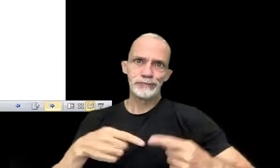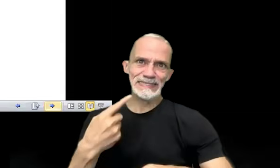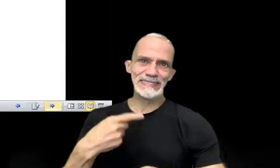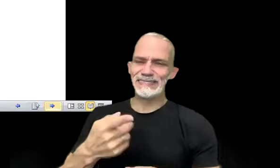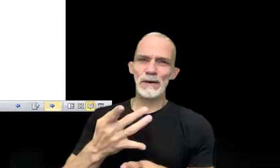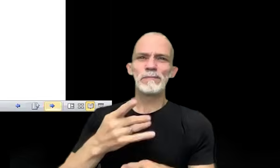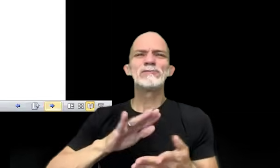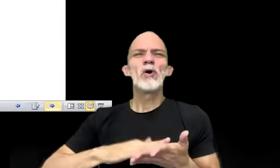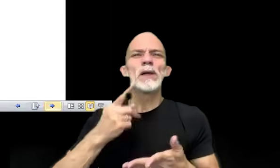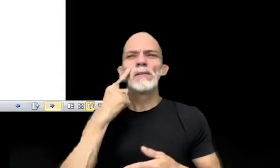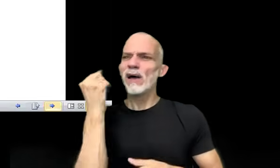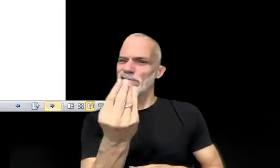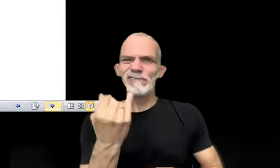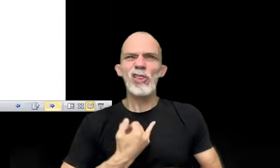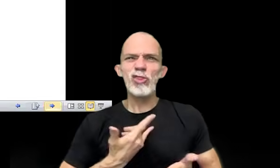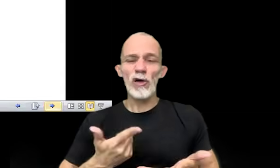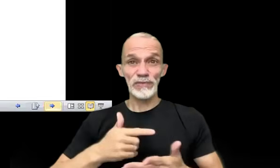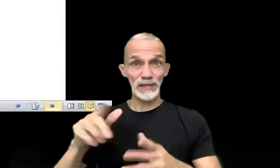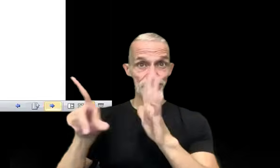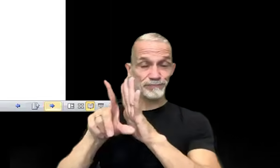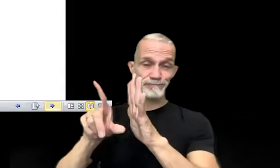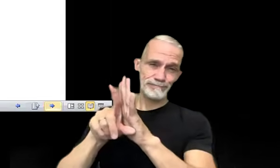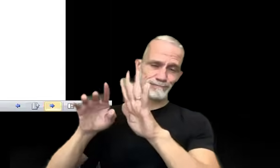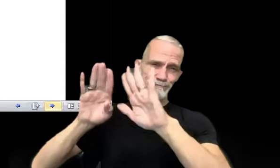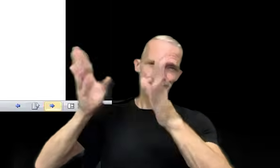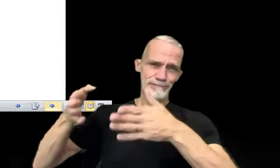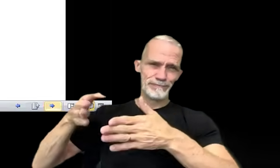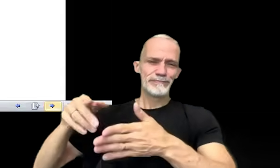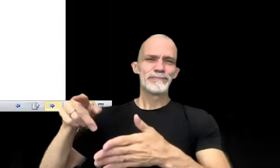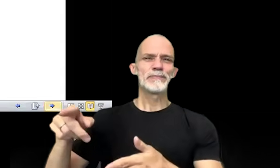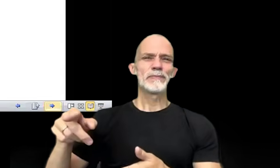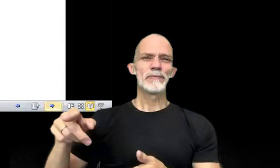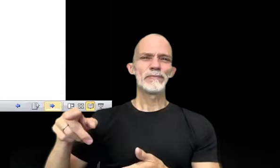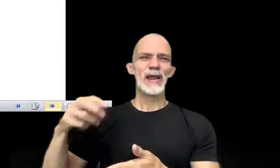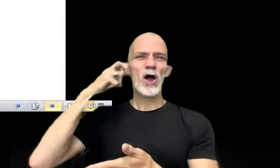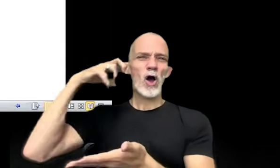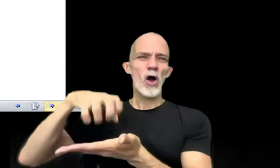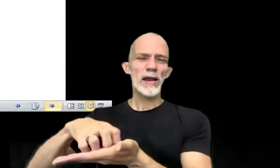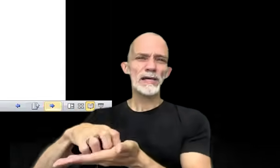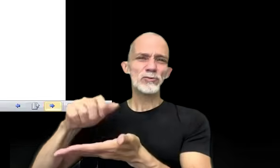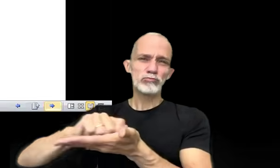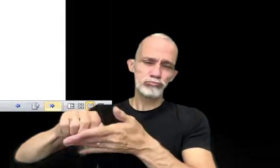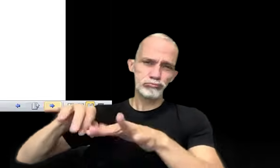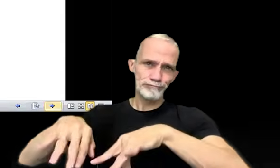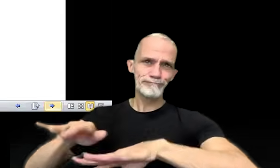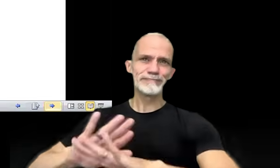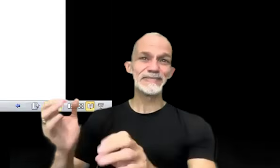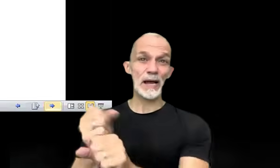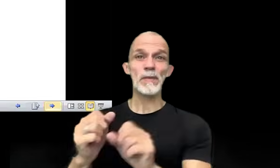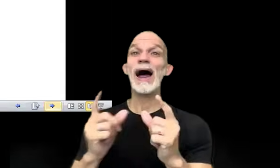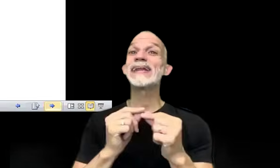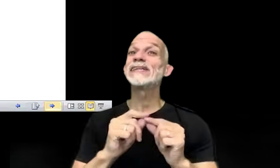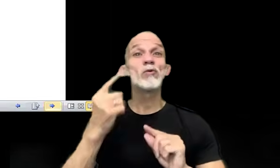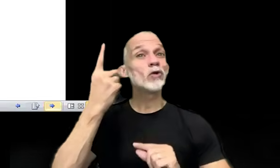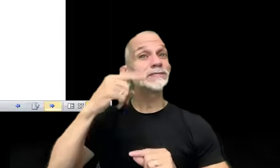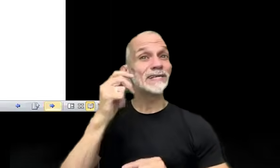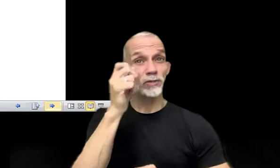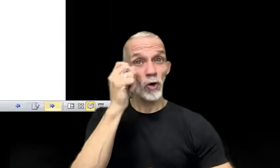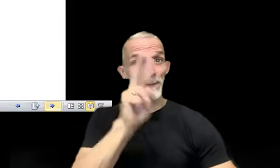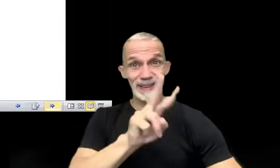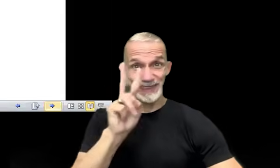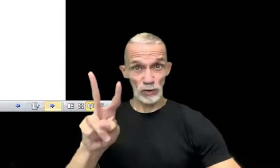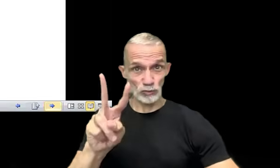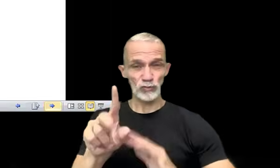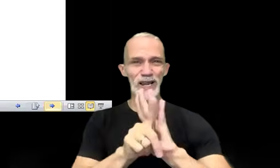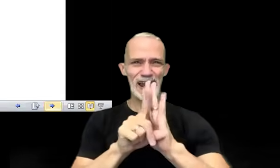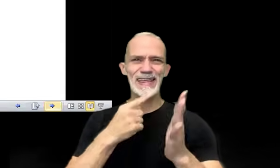sobre residencia, el legislador ha legislado, valga la redundancia, el artículo